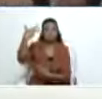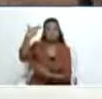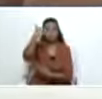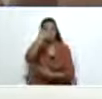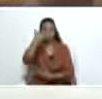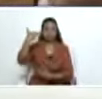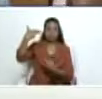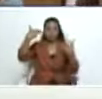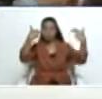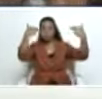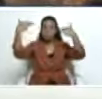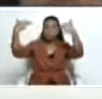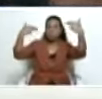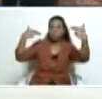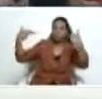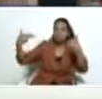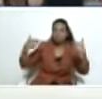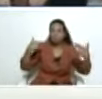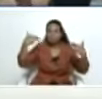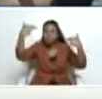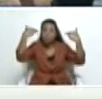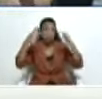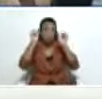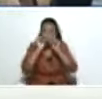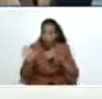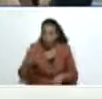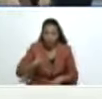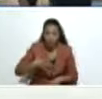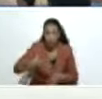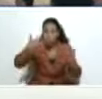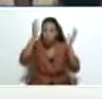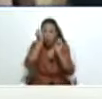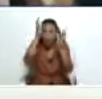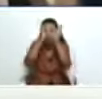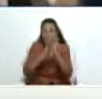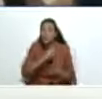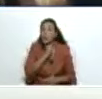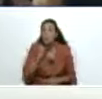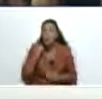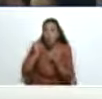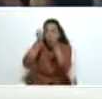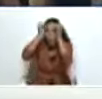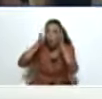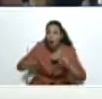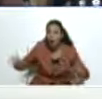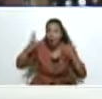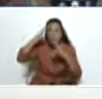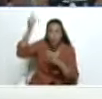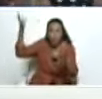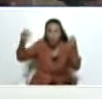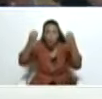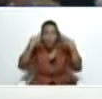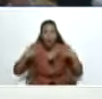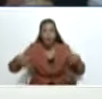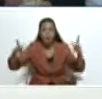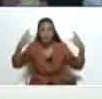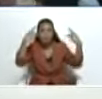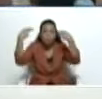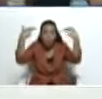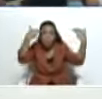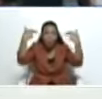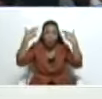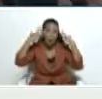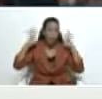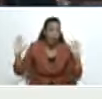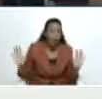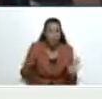conejo. Y que tengo las bendiciones de San Miguel Arcángel, las 24 horas del día. Y del